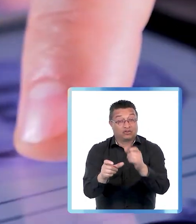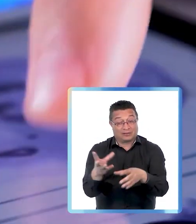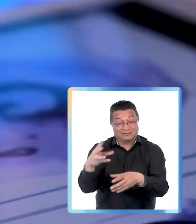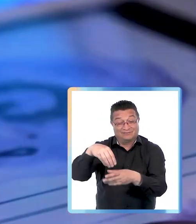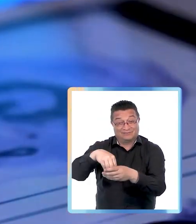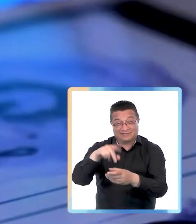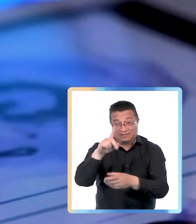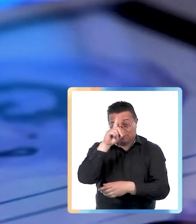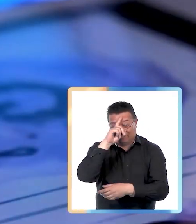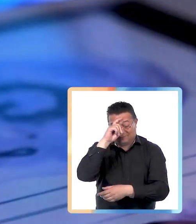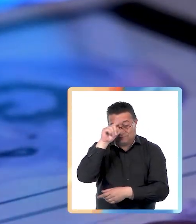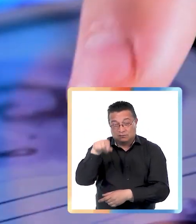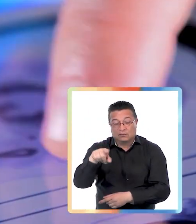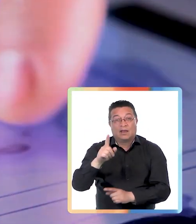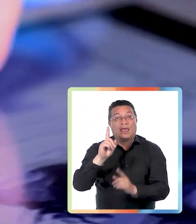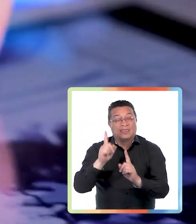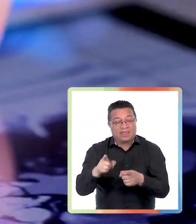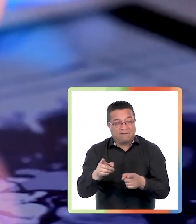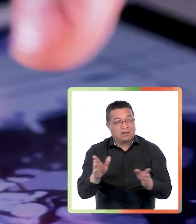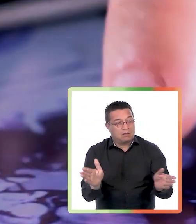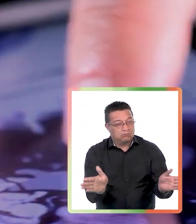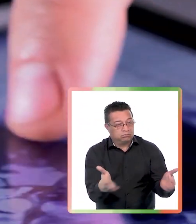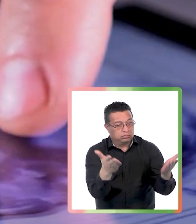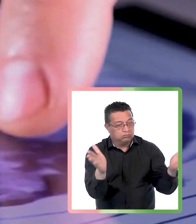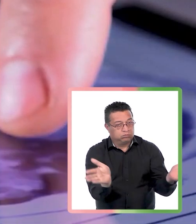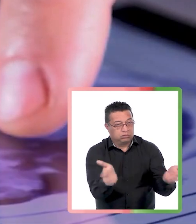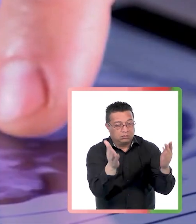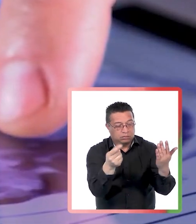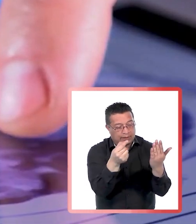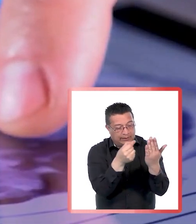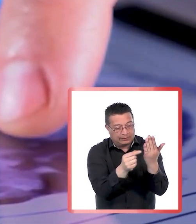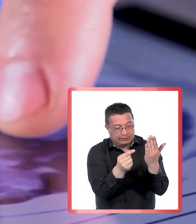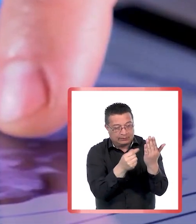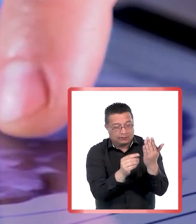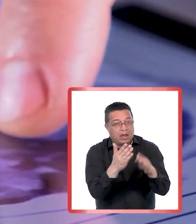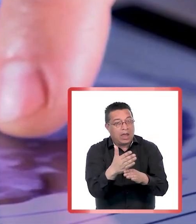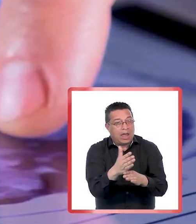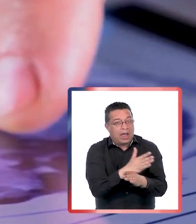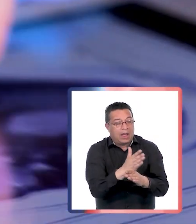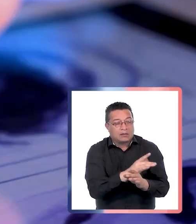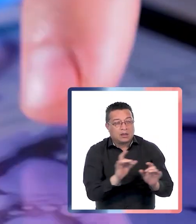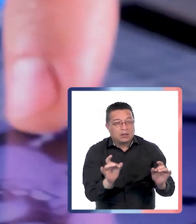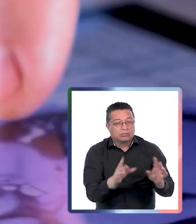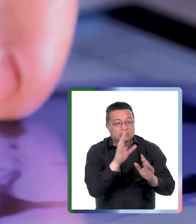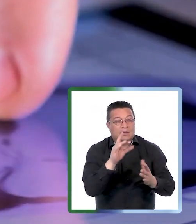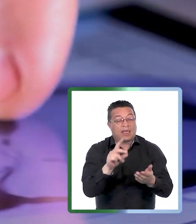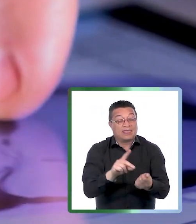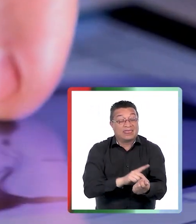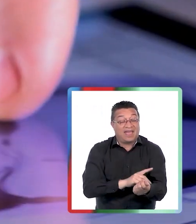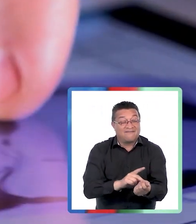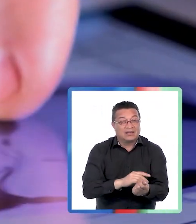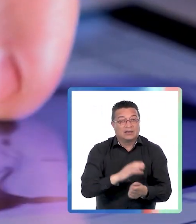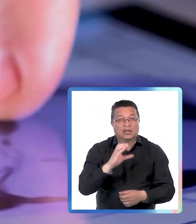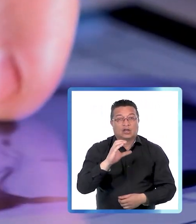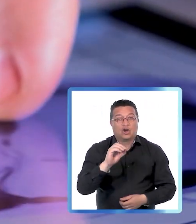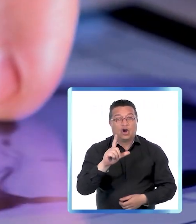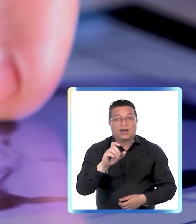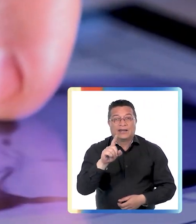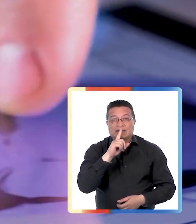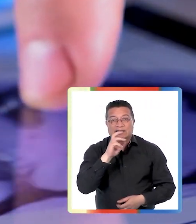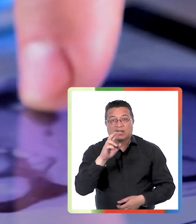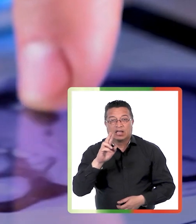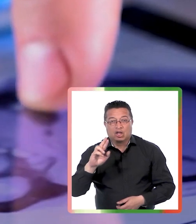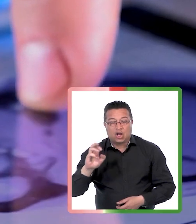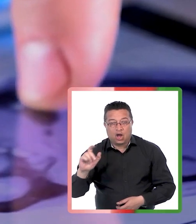de la salud tiene que estar promoviendo y haciendo chequeos preventivos en relación a la diabetes, al